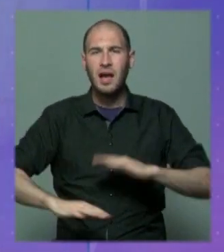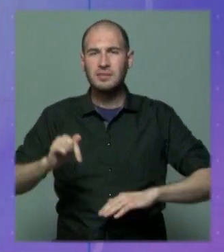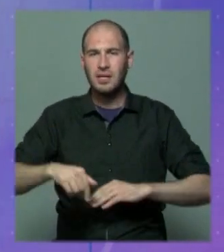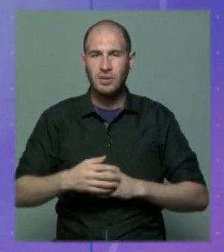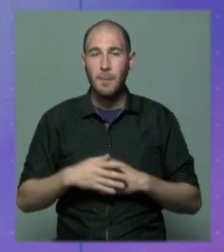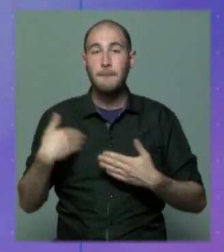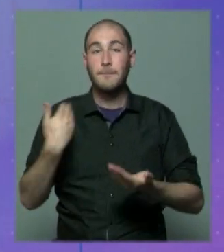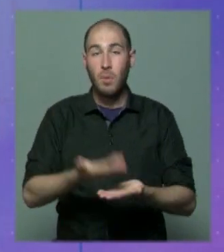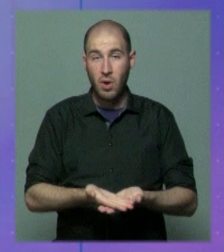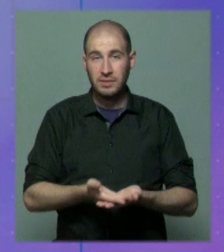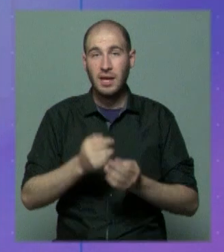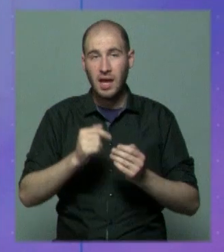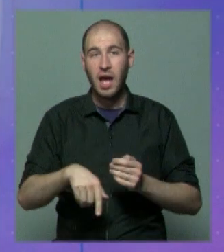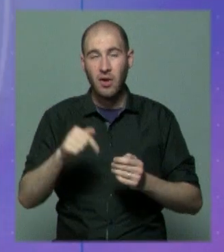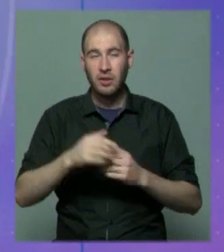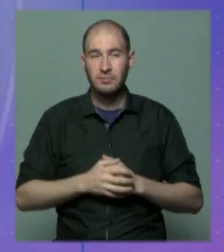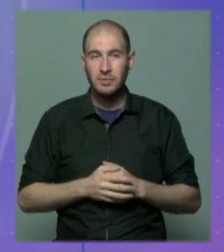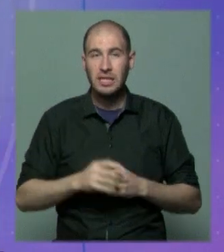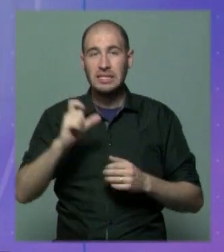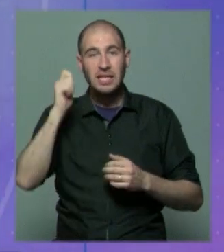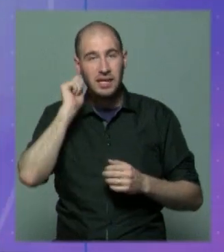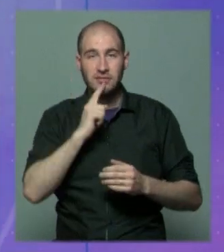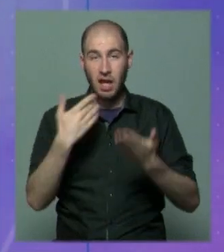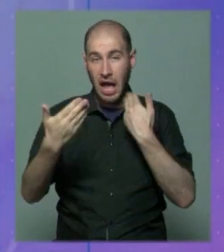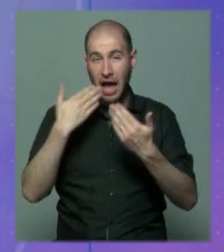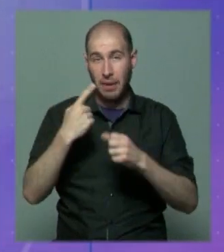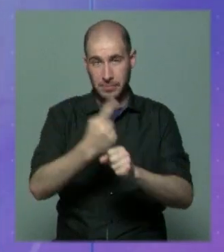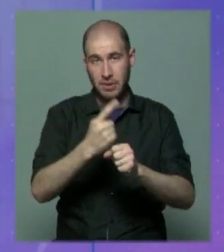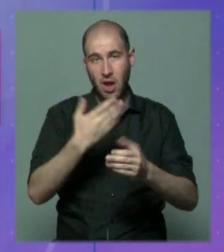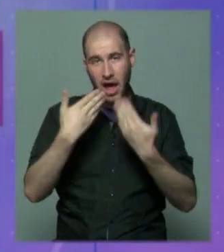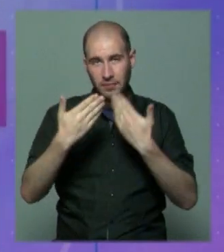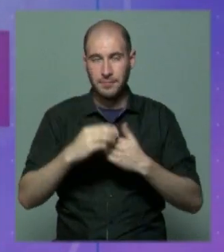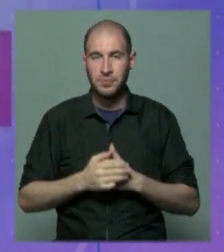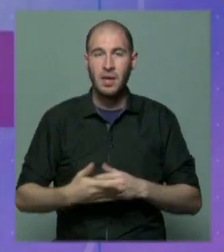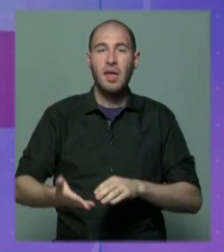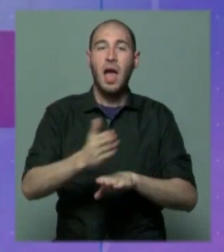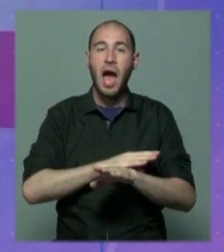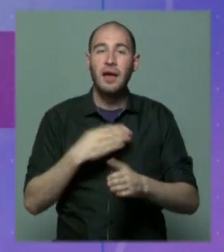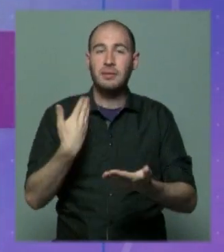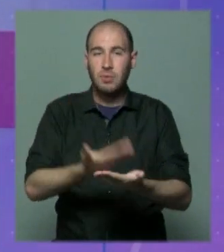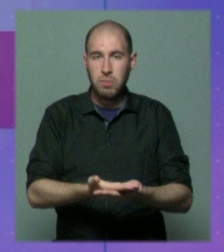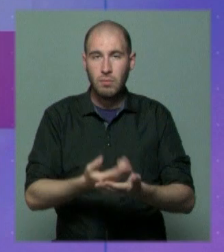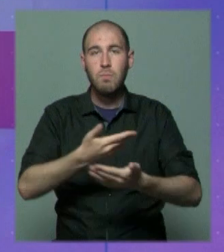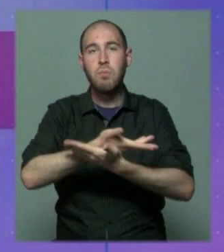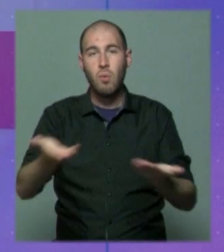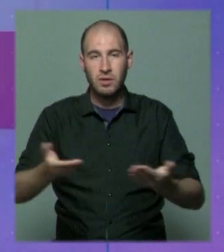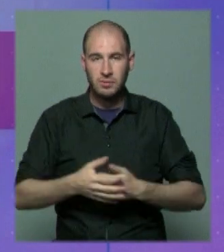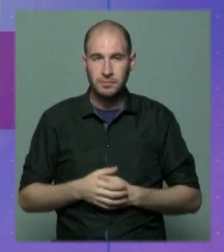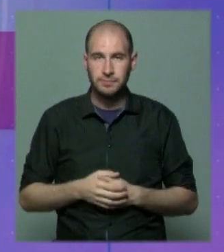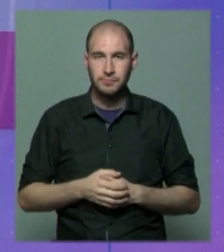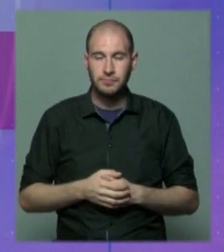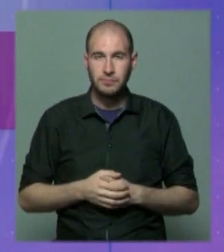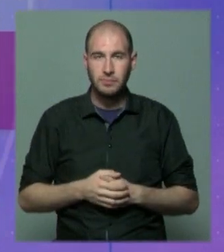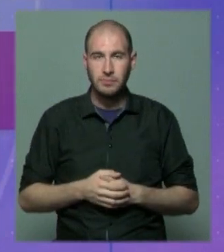como propuesta y que se está dialogando con la CGT, en primer lugar, antes de proponerla públicamente,